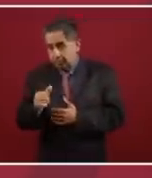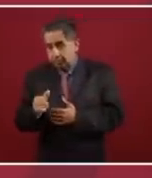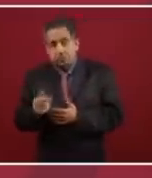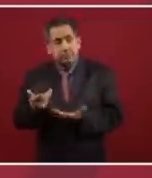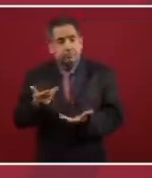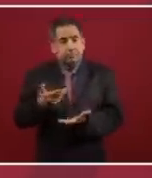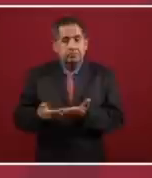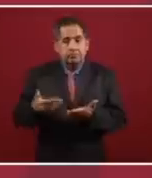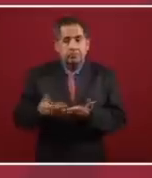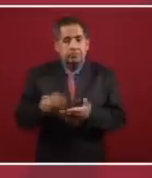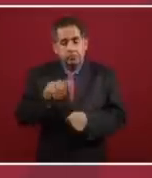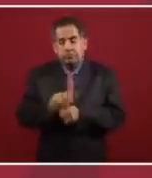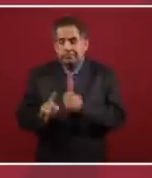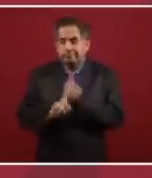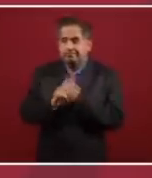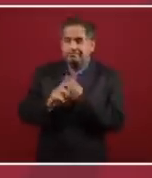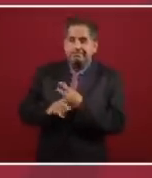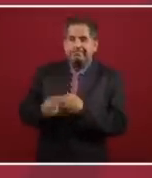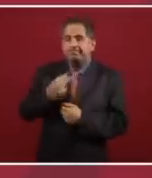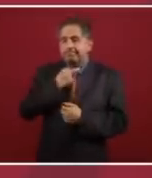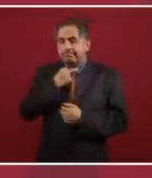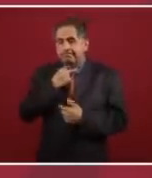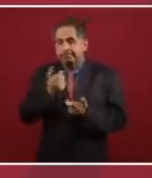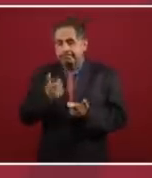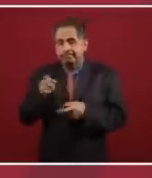estaríamos emproblemados,